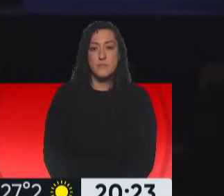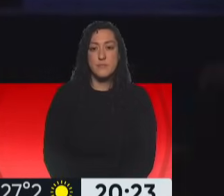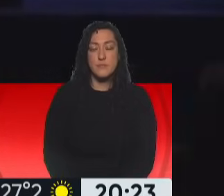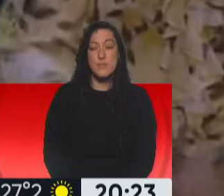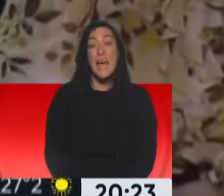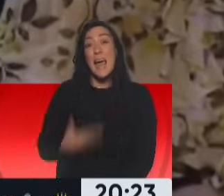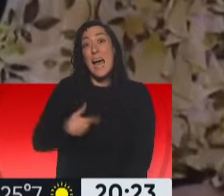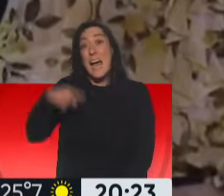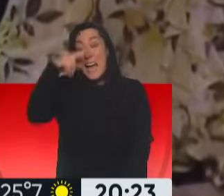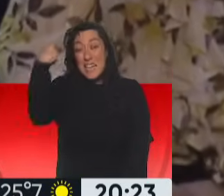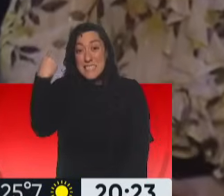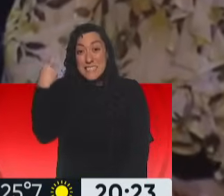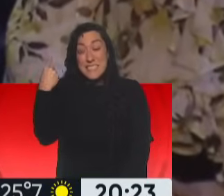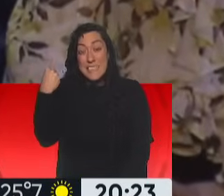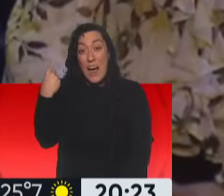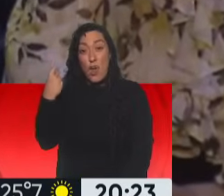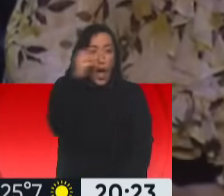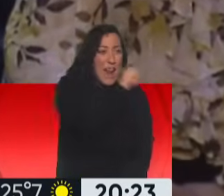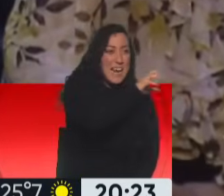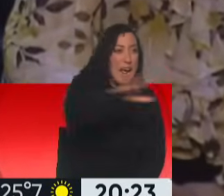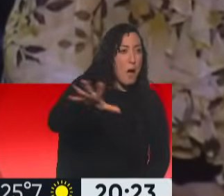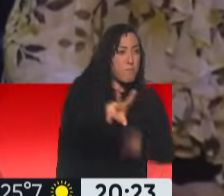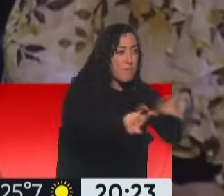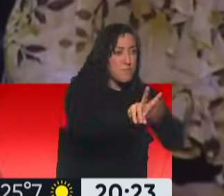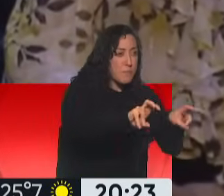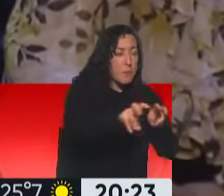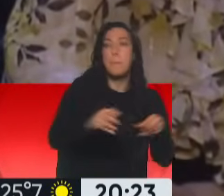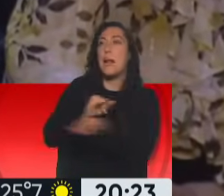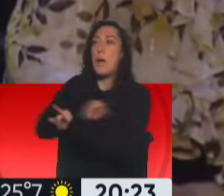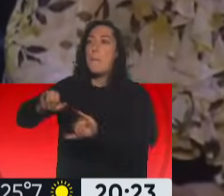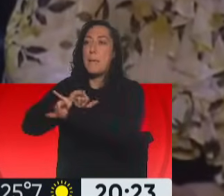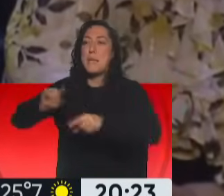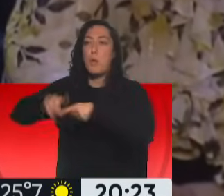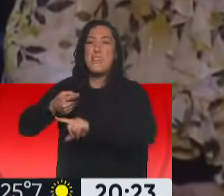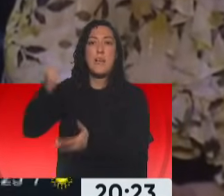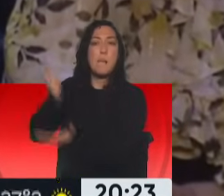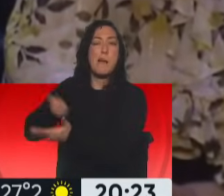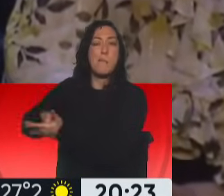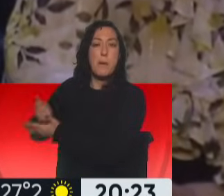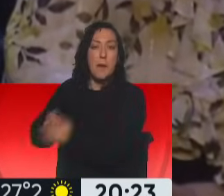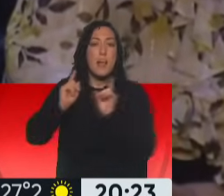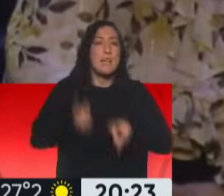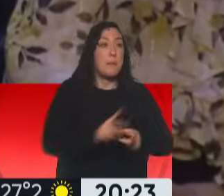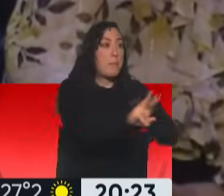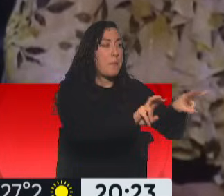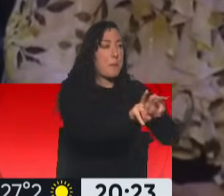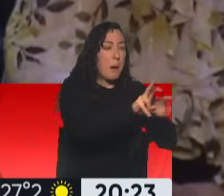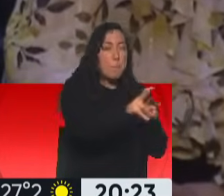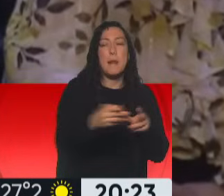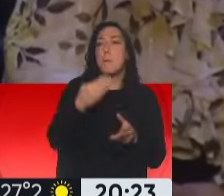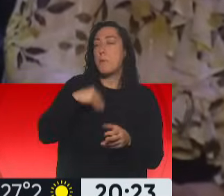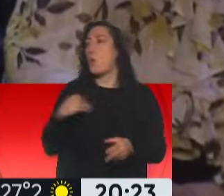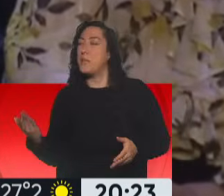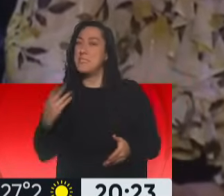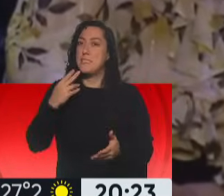El Estado le sacó al campo para financiar campañas políticas, le sacó para subvencionar la energía en el conurbano,